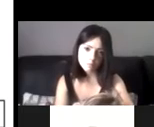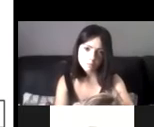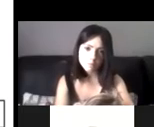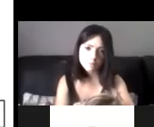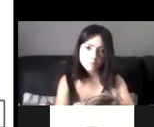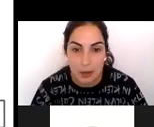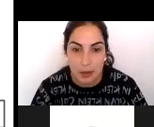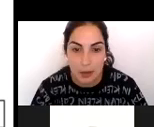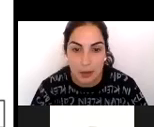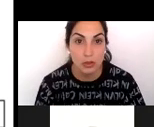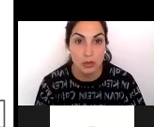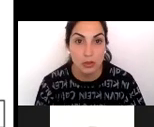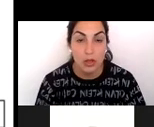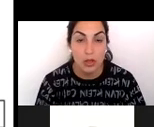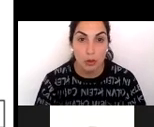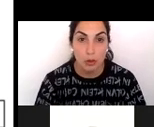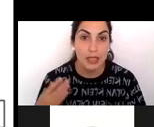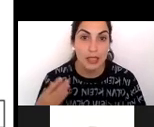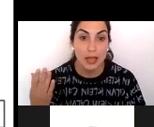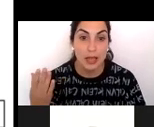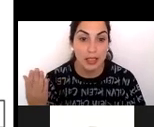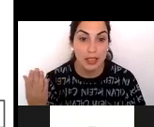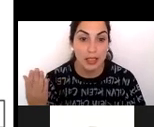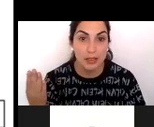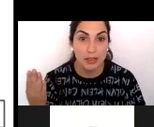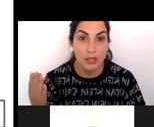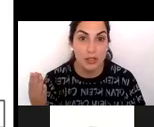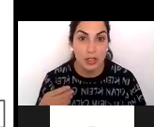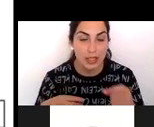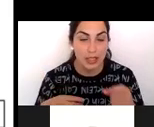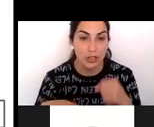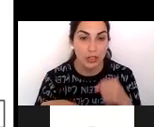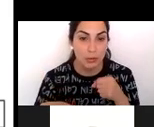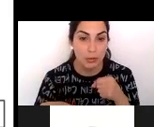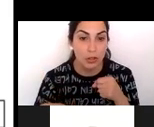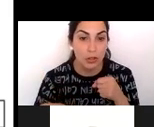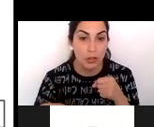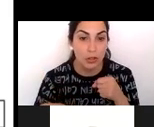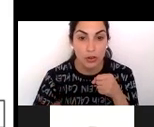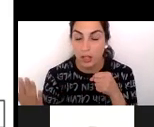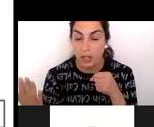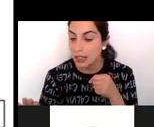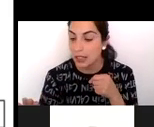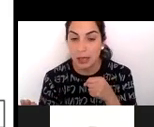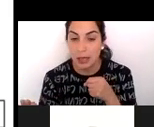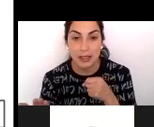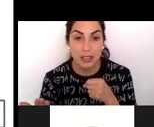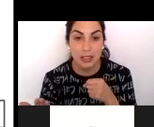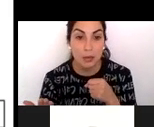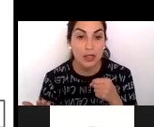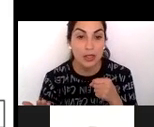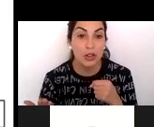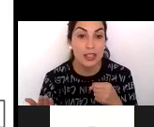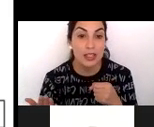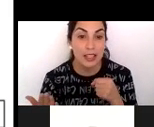partido, cierto, nos muestra la imagen de este caballero, cierto, que está con este micrófono y esta parte, cierto,